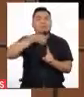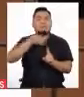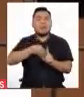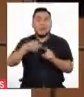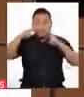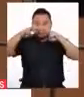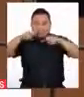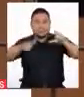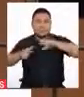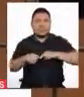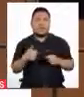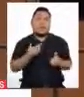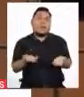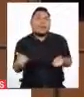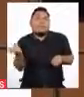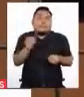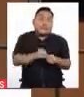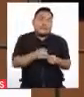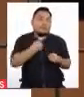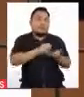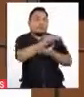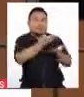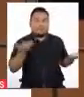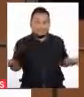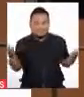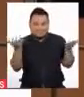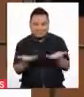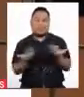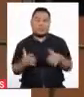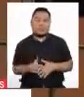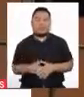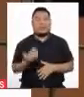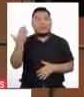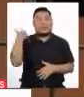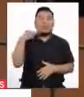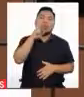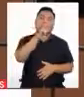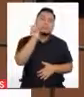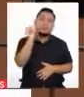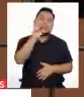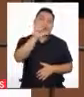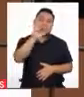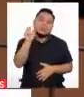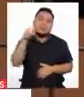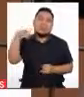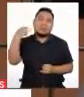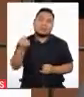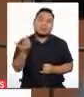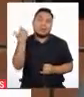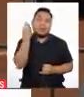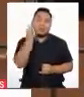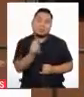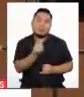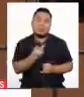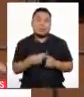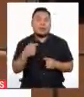más las que estamos adquiriendo. Así que al inicio, como le digo, hacíamos 200, 300 pruebas por día. Luego